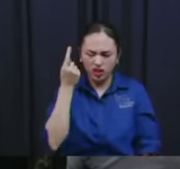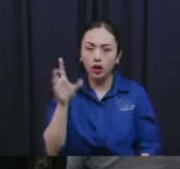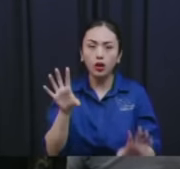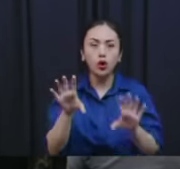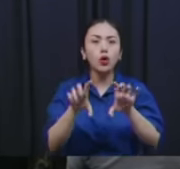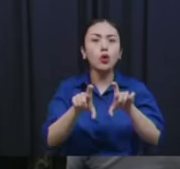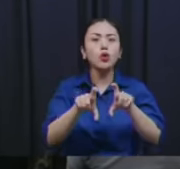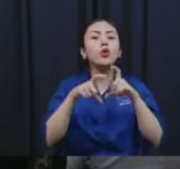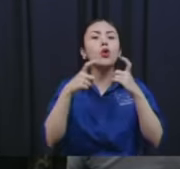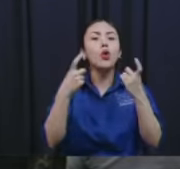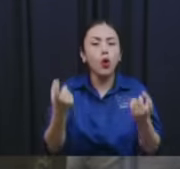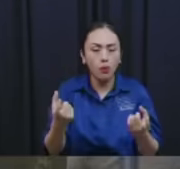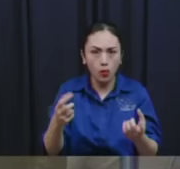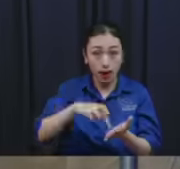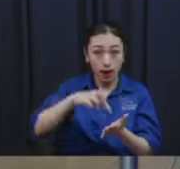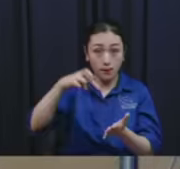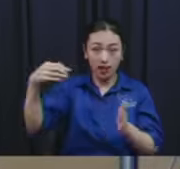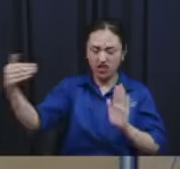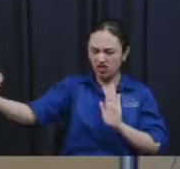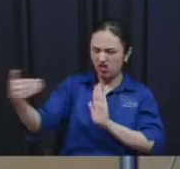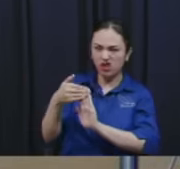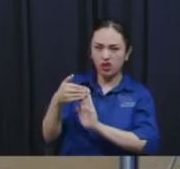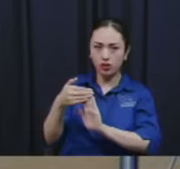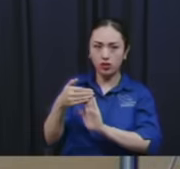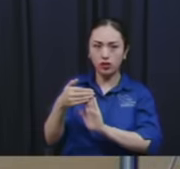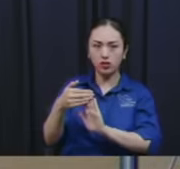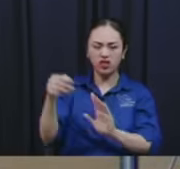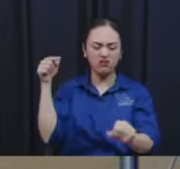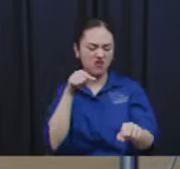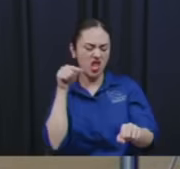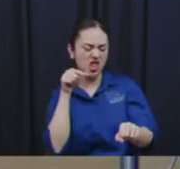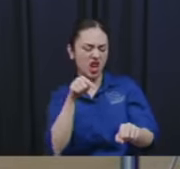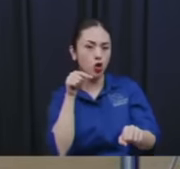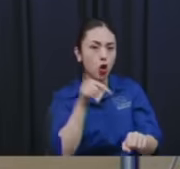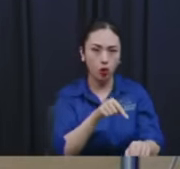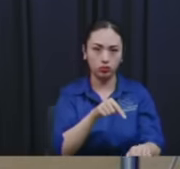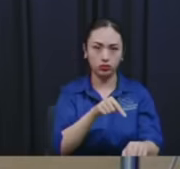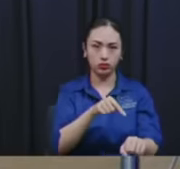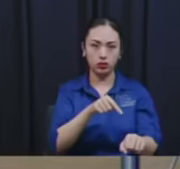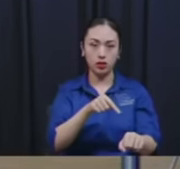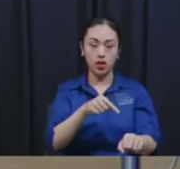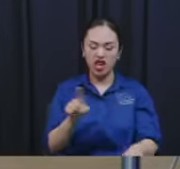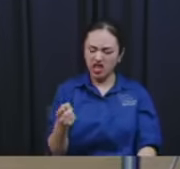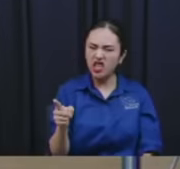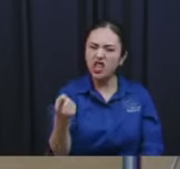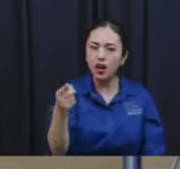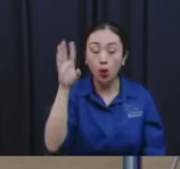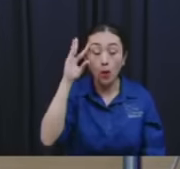nada y los criticaron por eso porque decían que no estaban